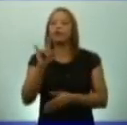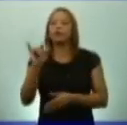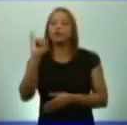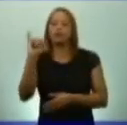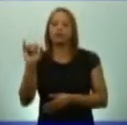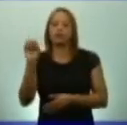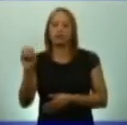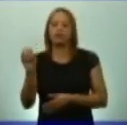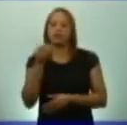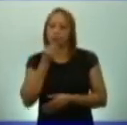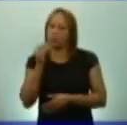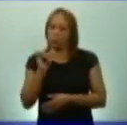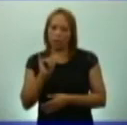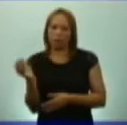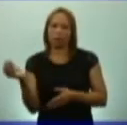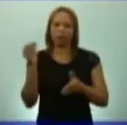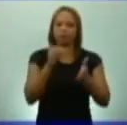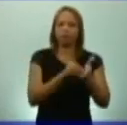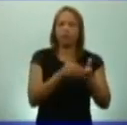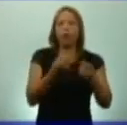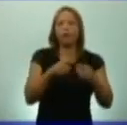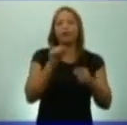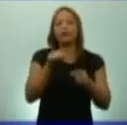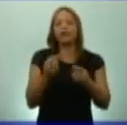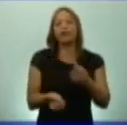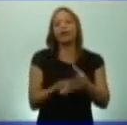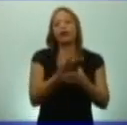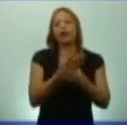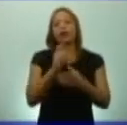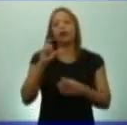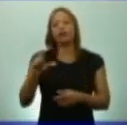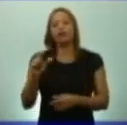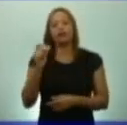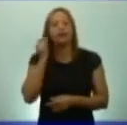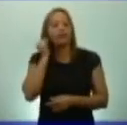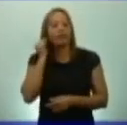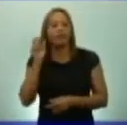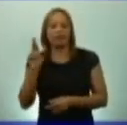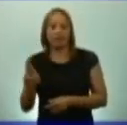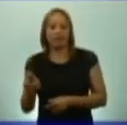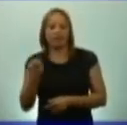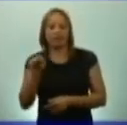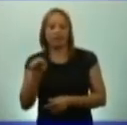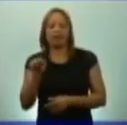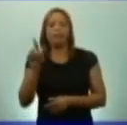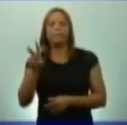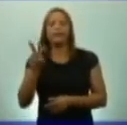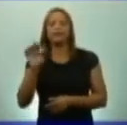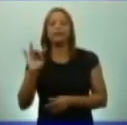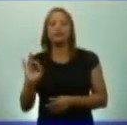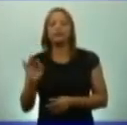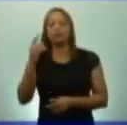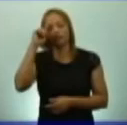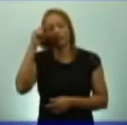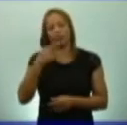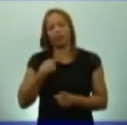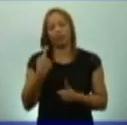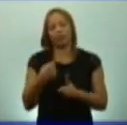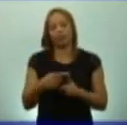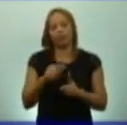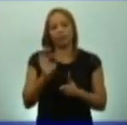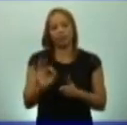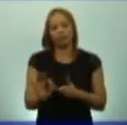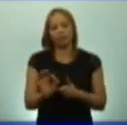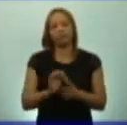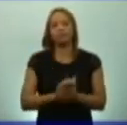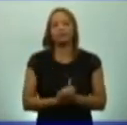1960. ¿Por qué? Porque se crearon los comités de defensa de la revolución el 28 de septiembre.